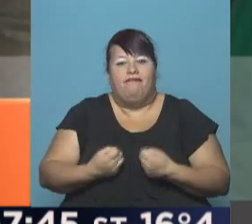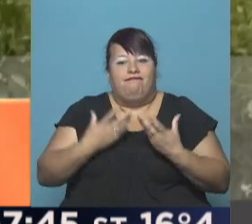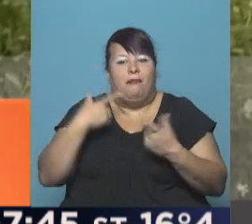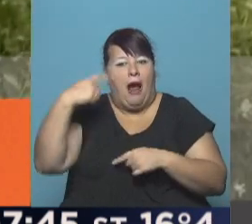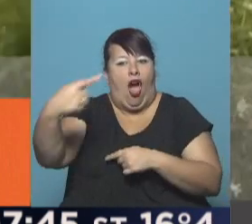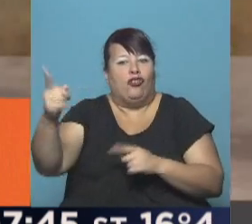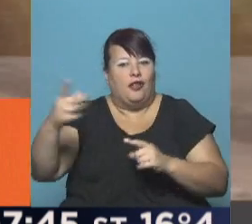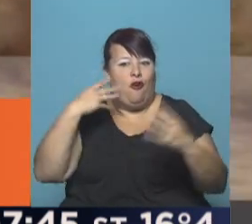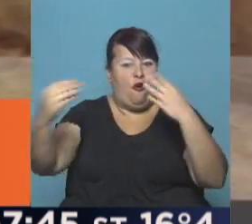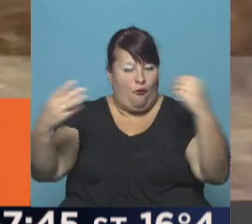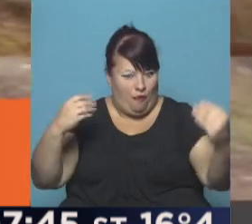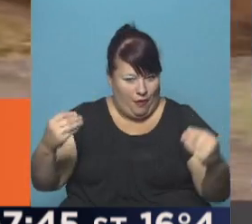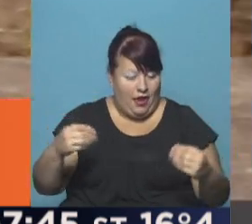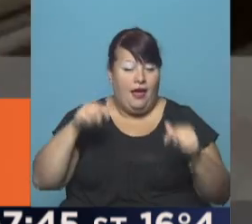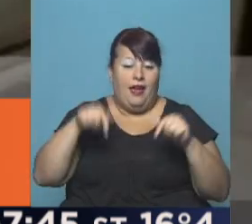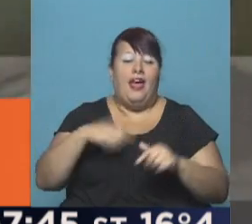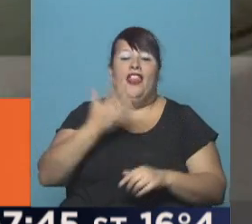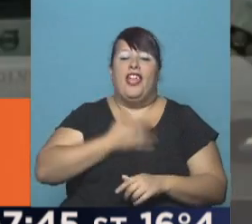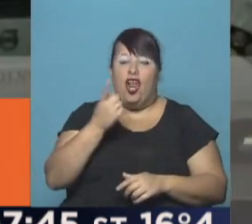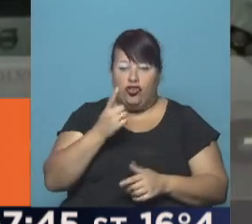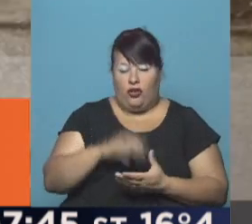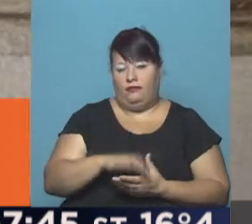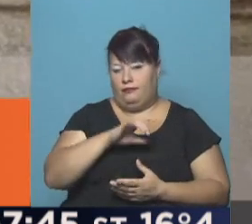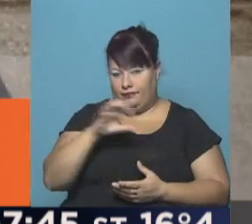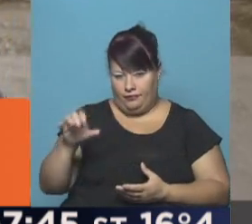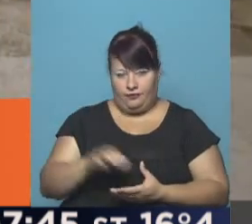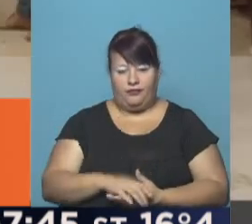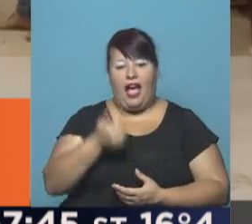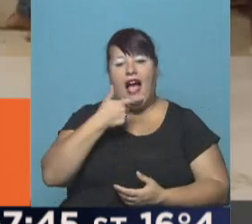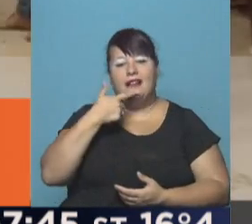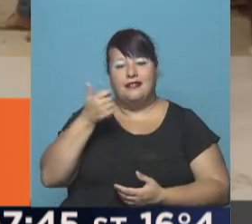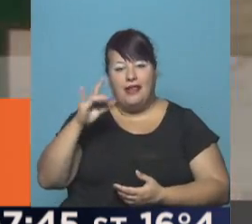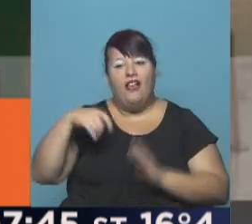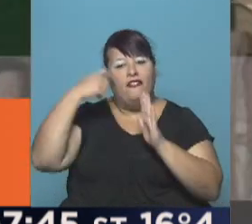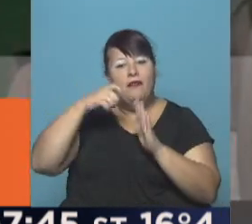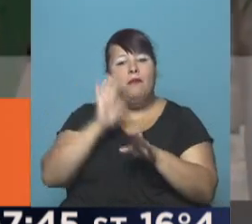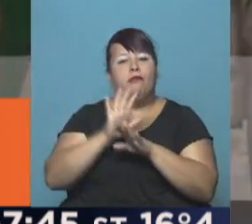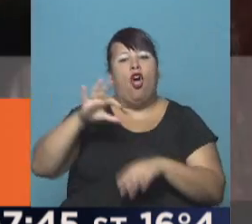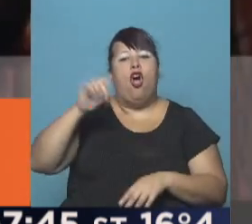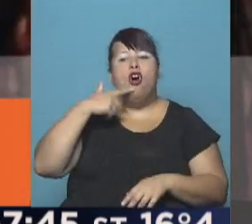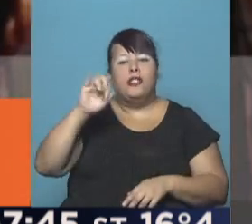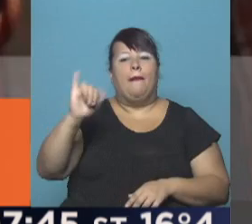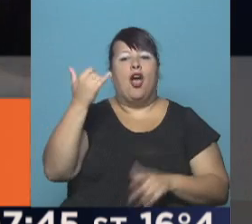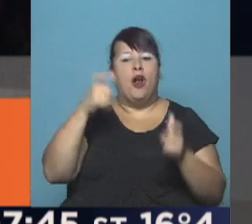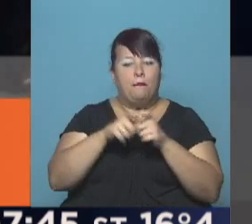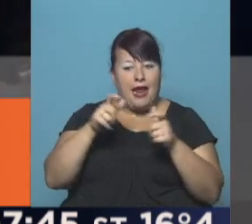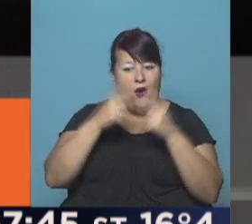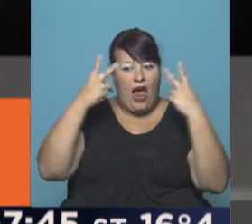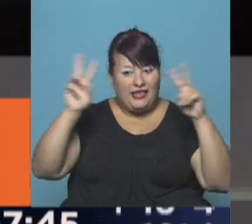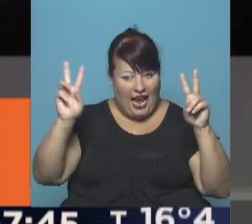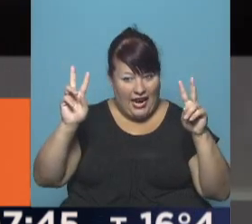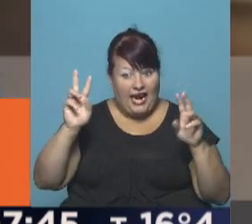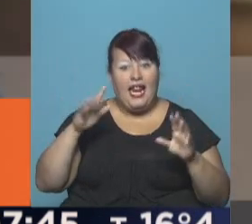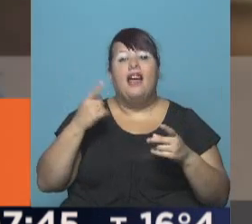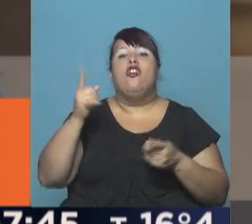la esperanza de muchos. Está dirigida por Hani Abu Assad. El filme fue nominado al Oscar como Mejor Película Extranjera.